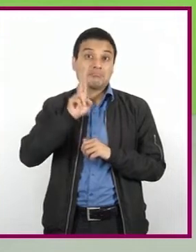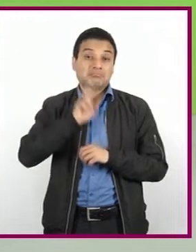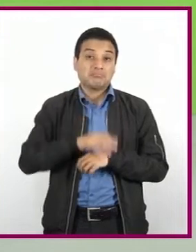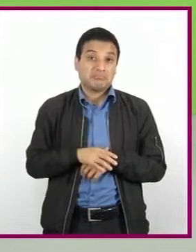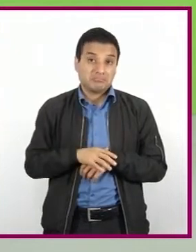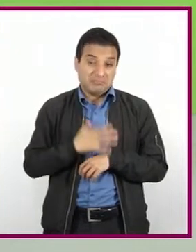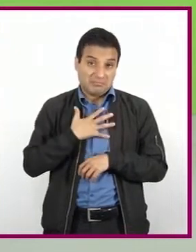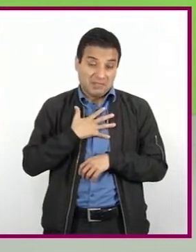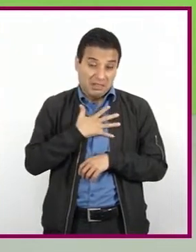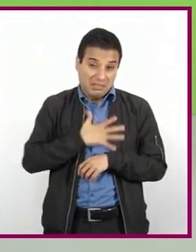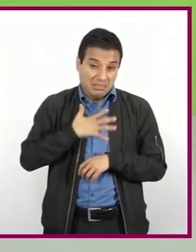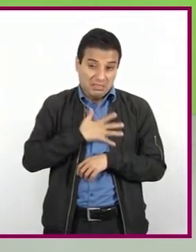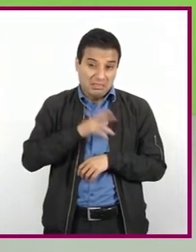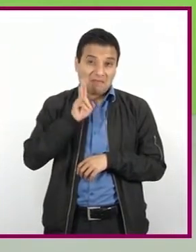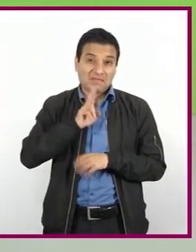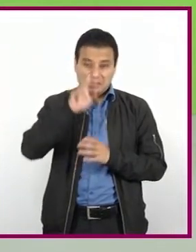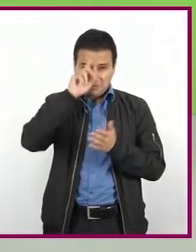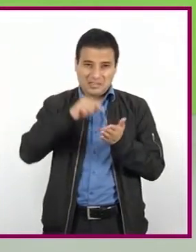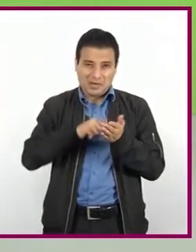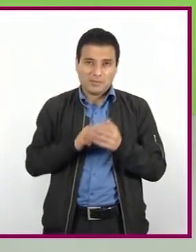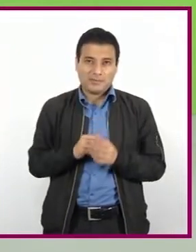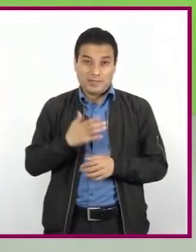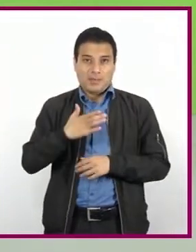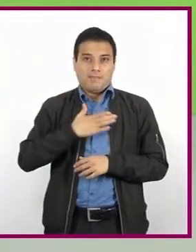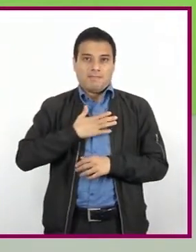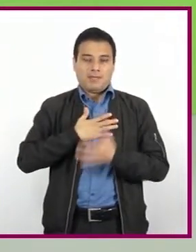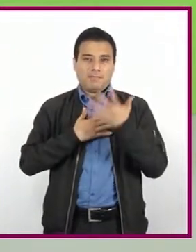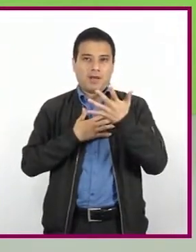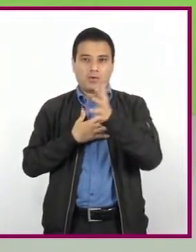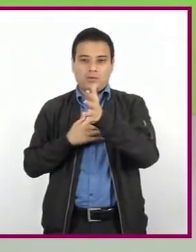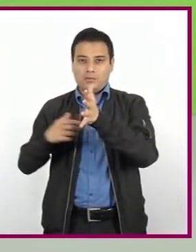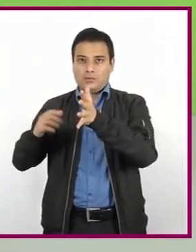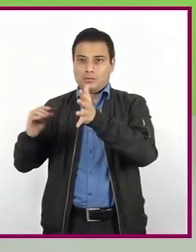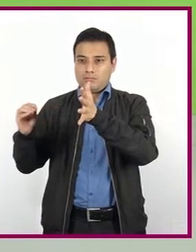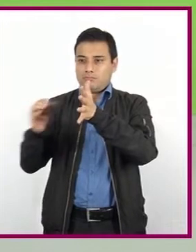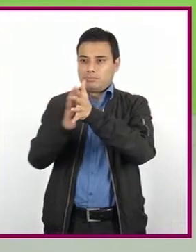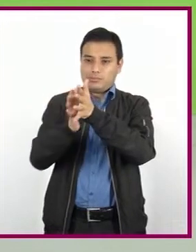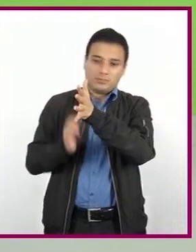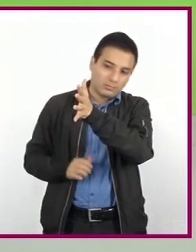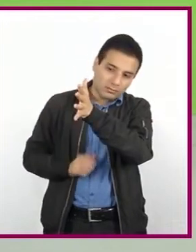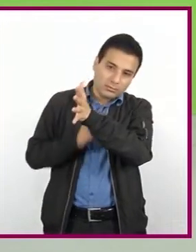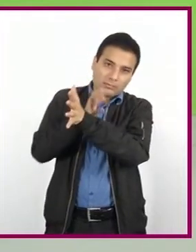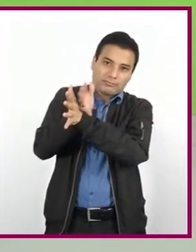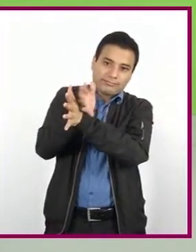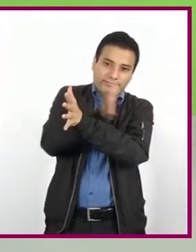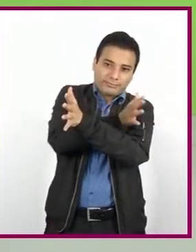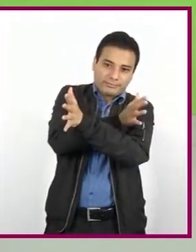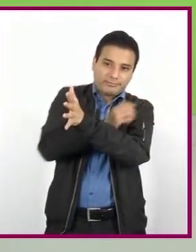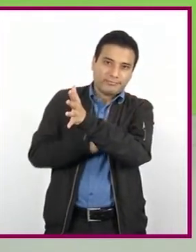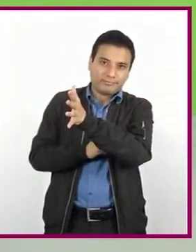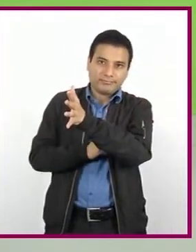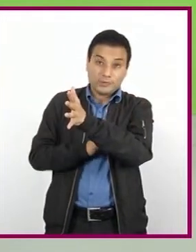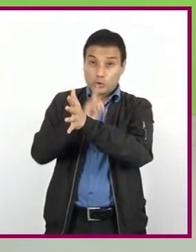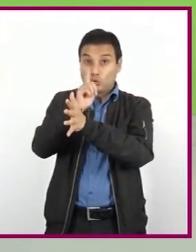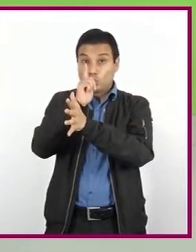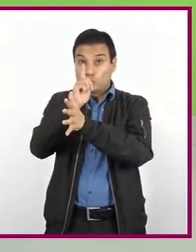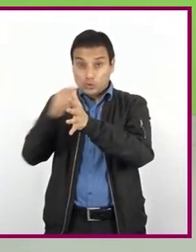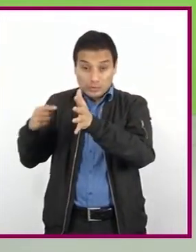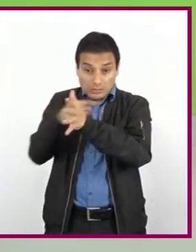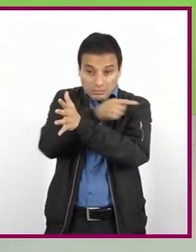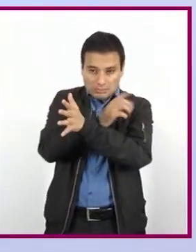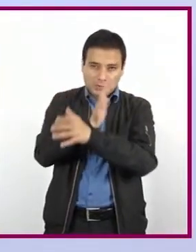podríamos intentarlo. Yo creo que se vería la sombra de mi mano en la hoja de papel porque la luz, pues no podría atravesarla. Pero lo